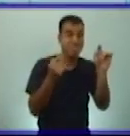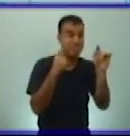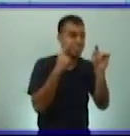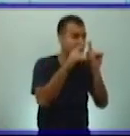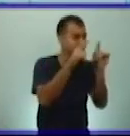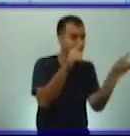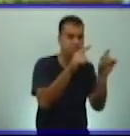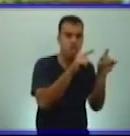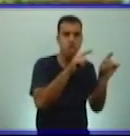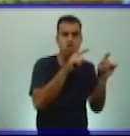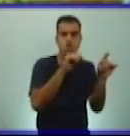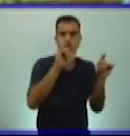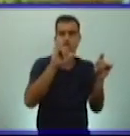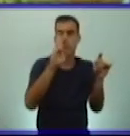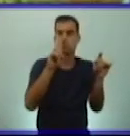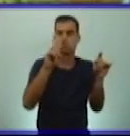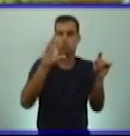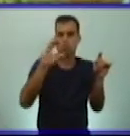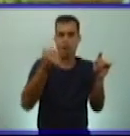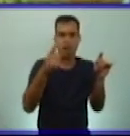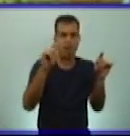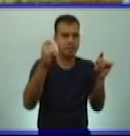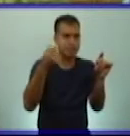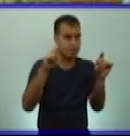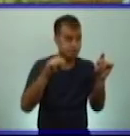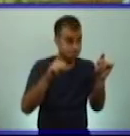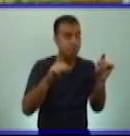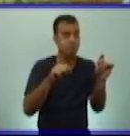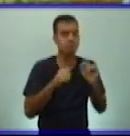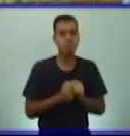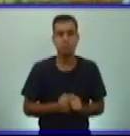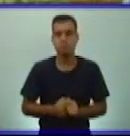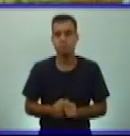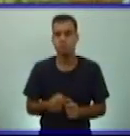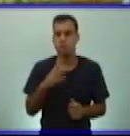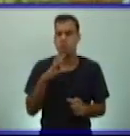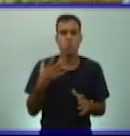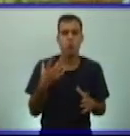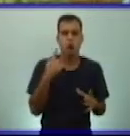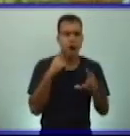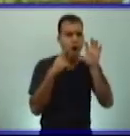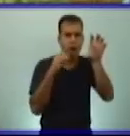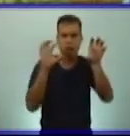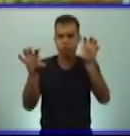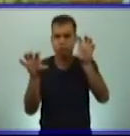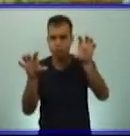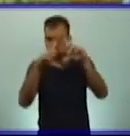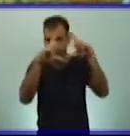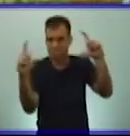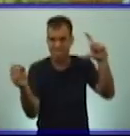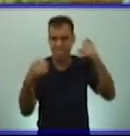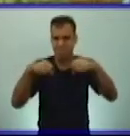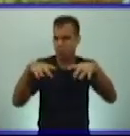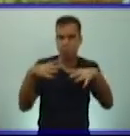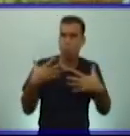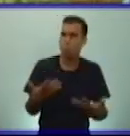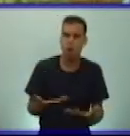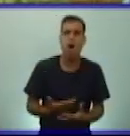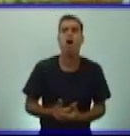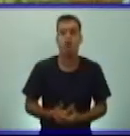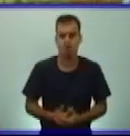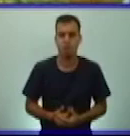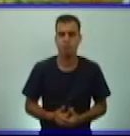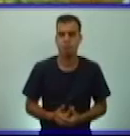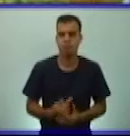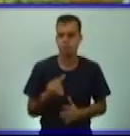Ahora, les propongo conocer cuál es la posición geomatemática de nuestro archipiélago. Para esto haremos referencia a